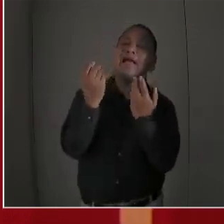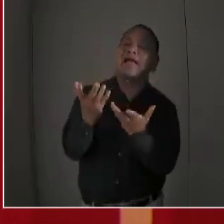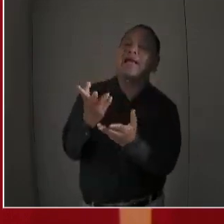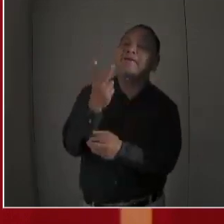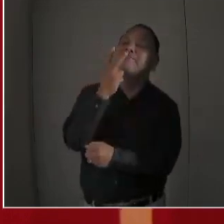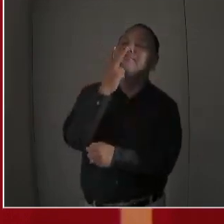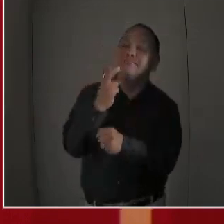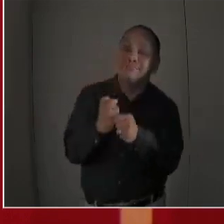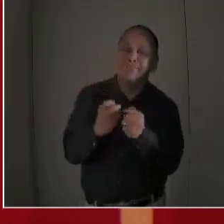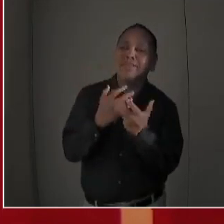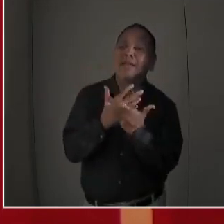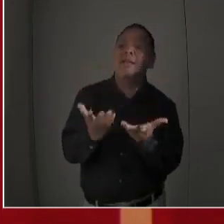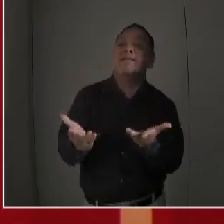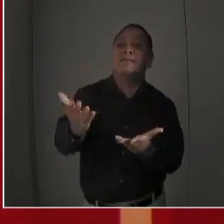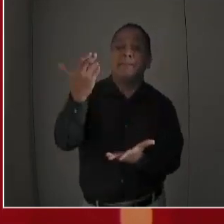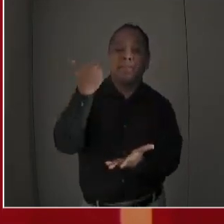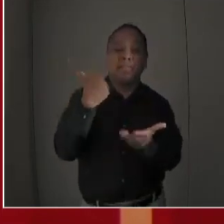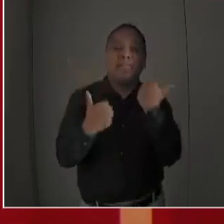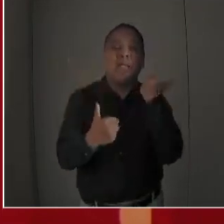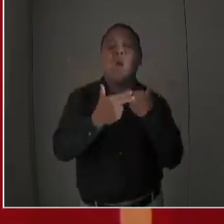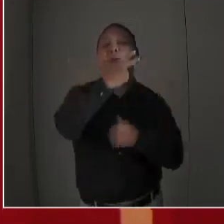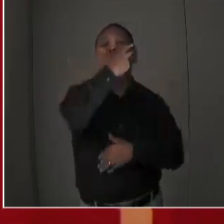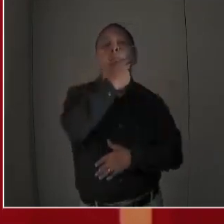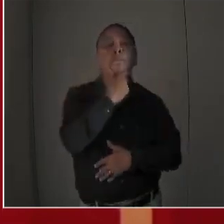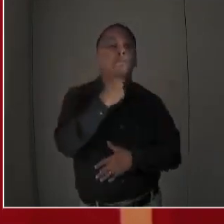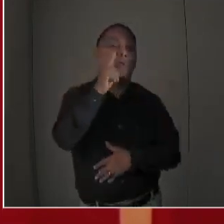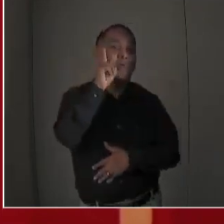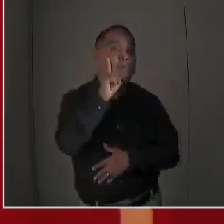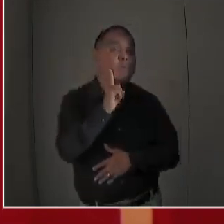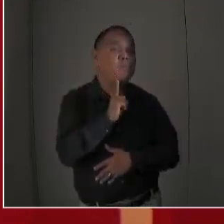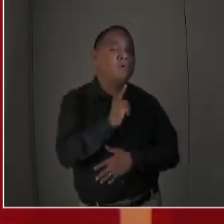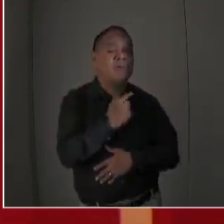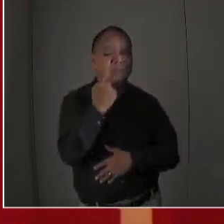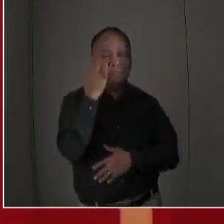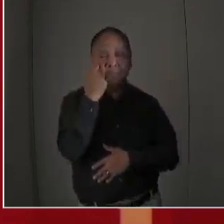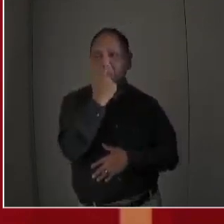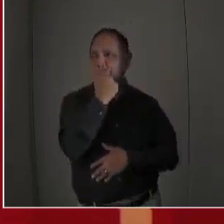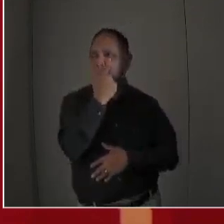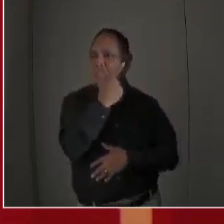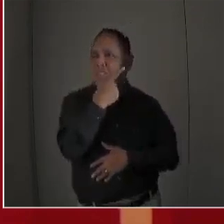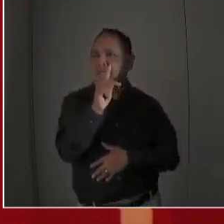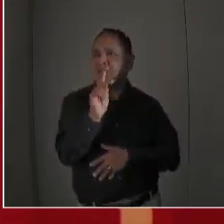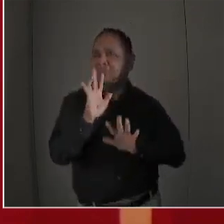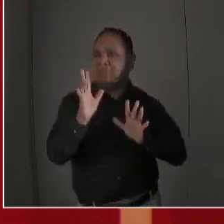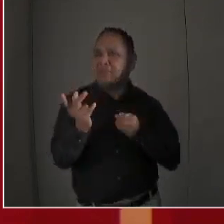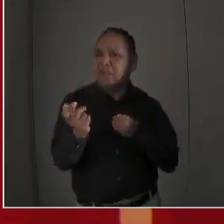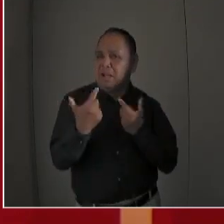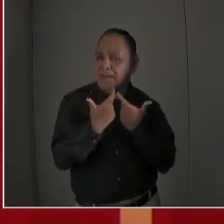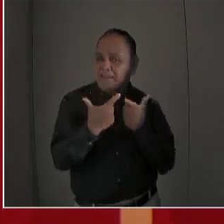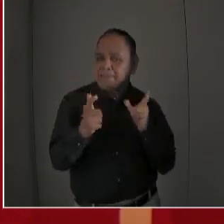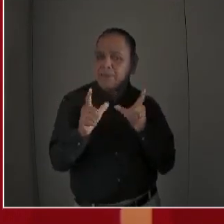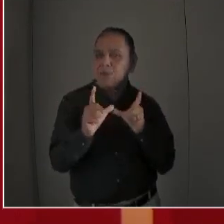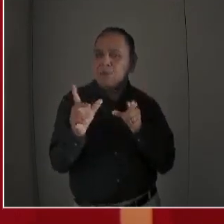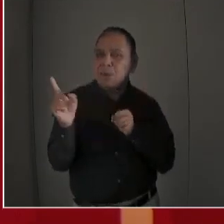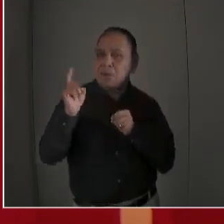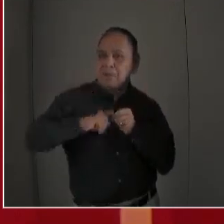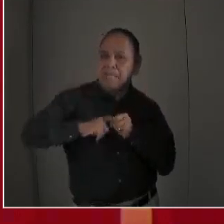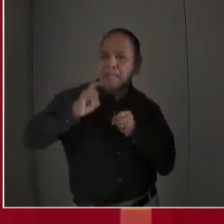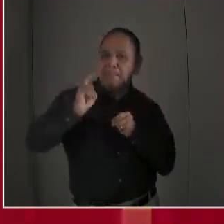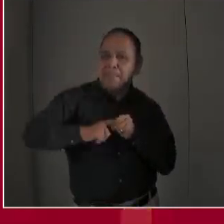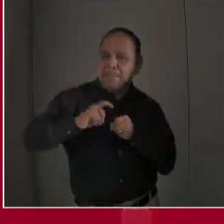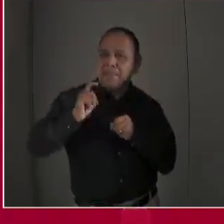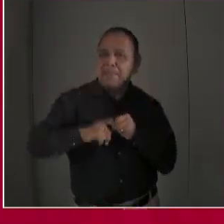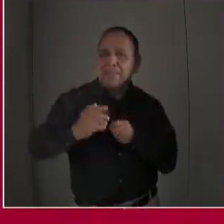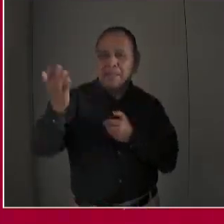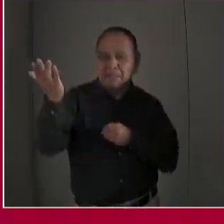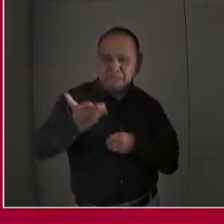que permitan que cualquier mujer u hombre que desee conformar parte de nuestro movimiento se pueda